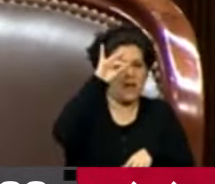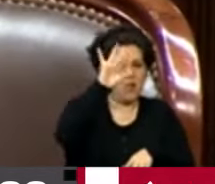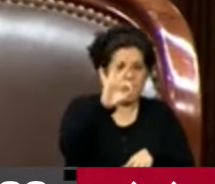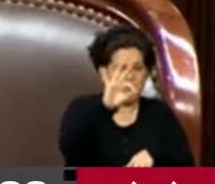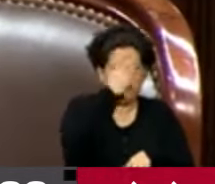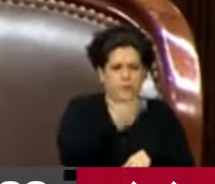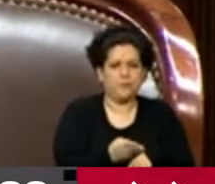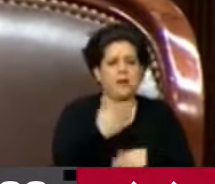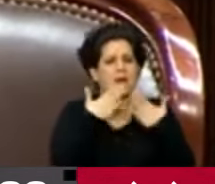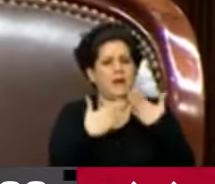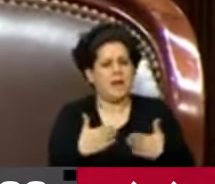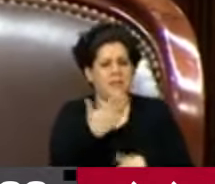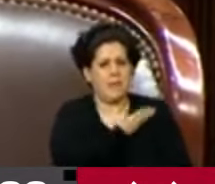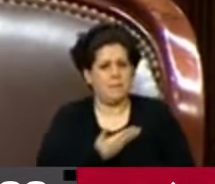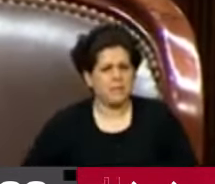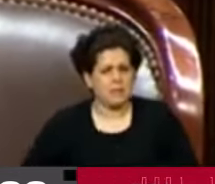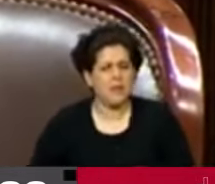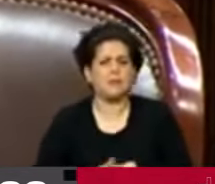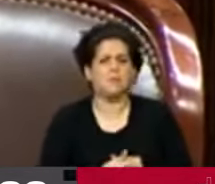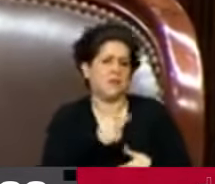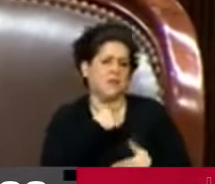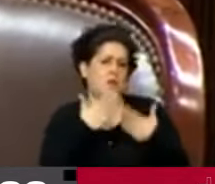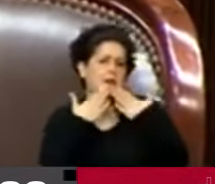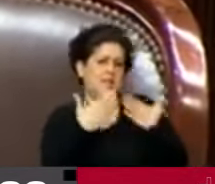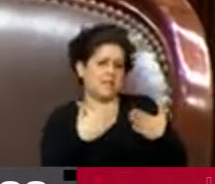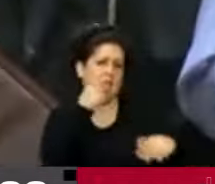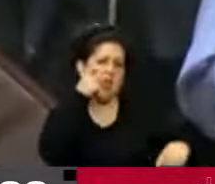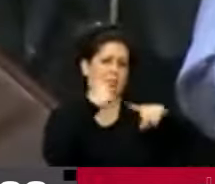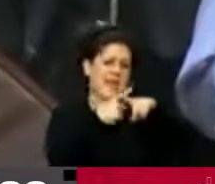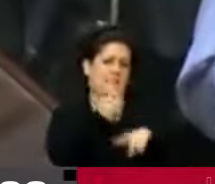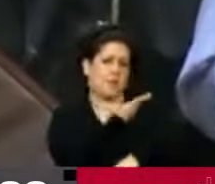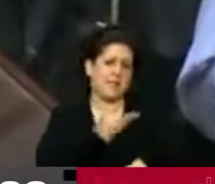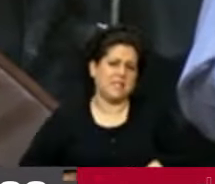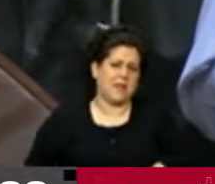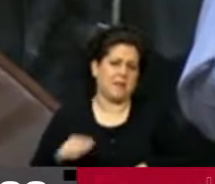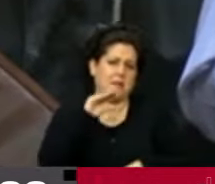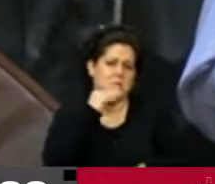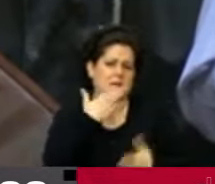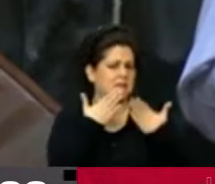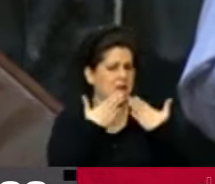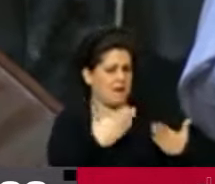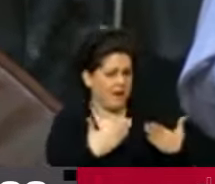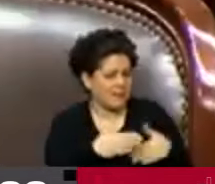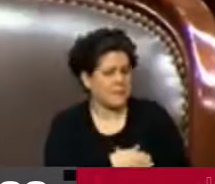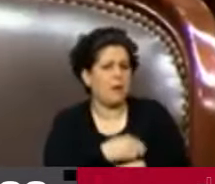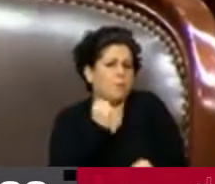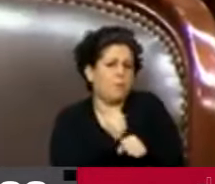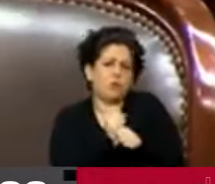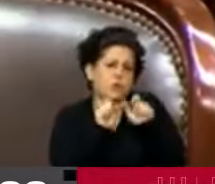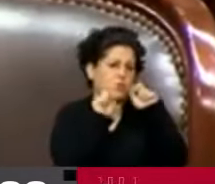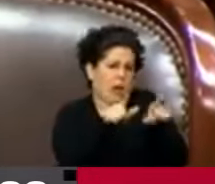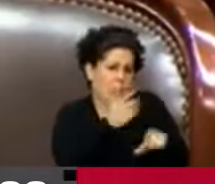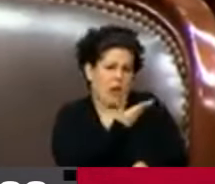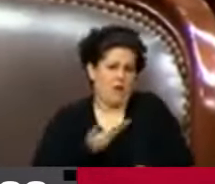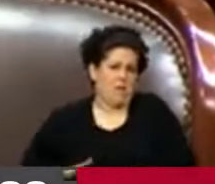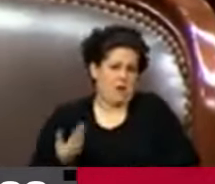Gracias, señor presidente. Agradecerle ante todo al expresidente Sergio Massa por la tarea que desempeñara